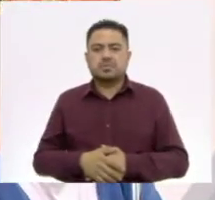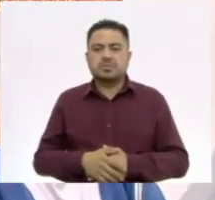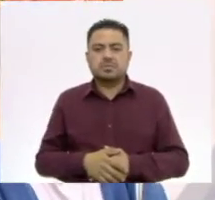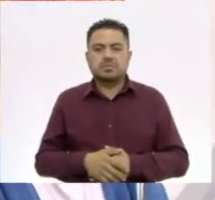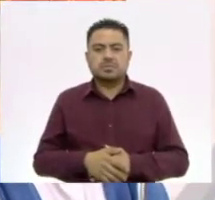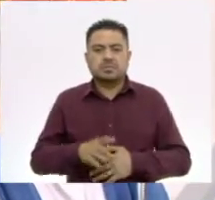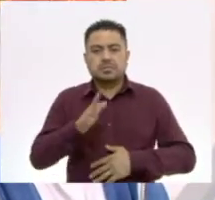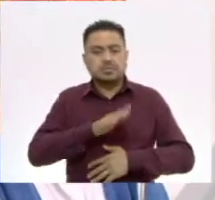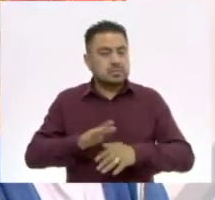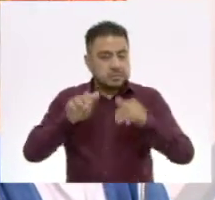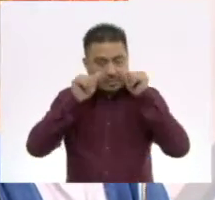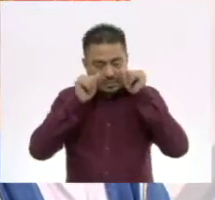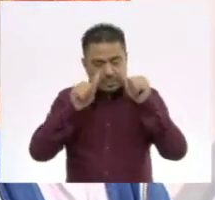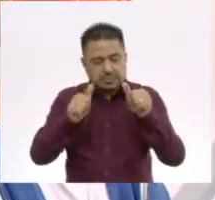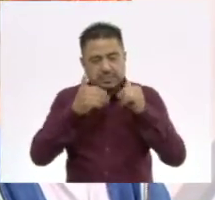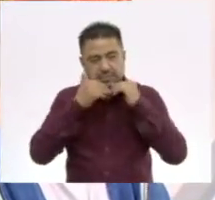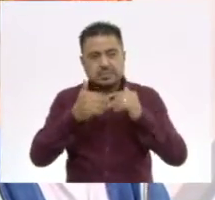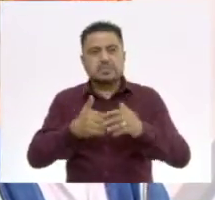atenta